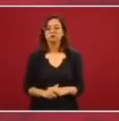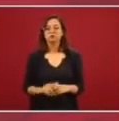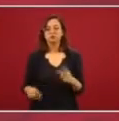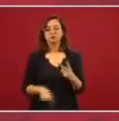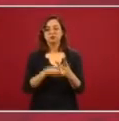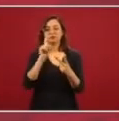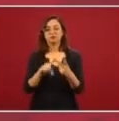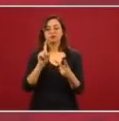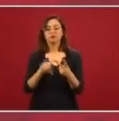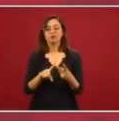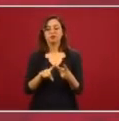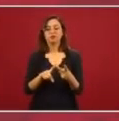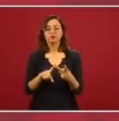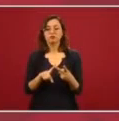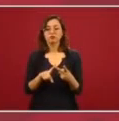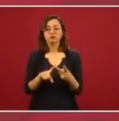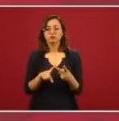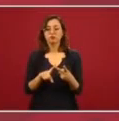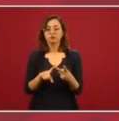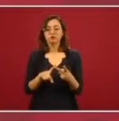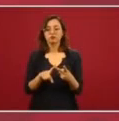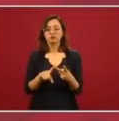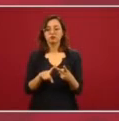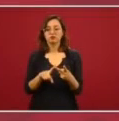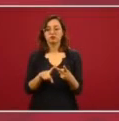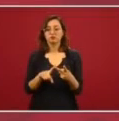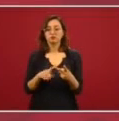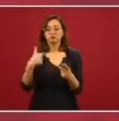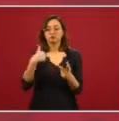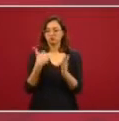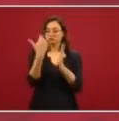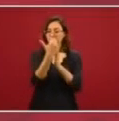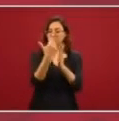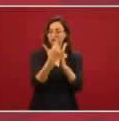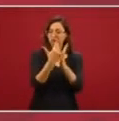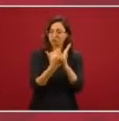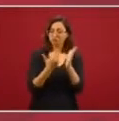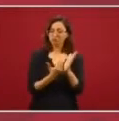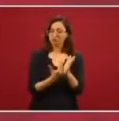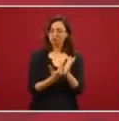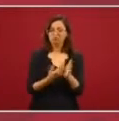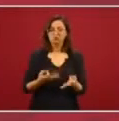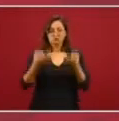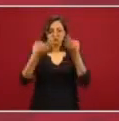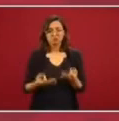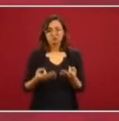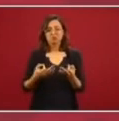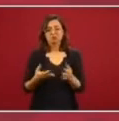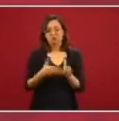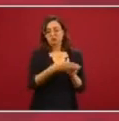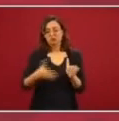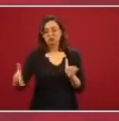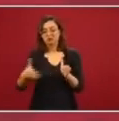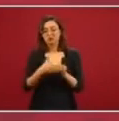eso pues voy a estar cumpliendo con el protocolo estamos una